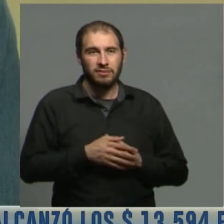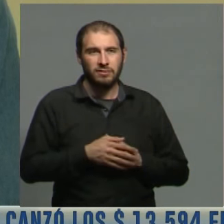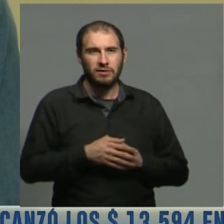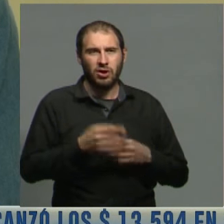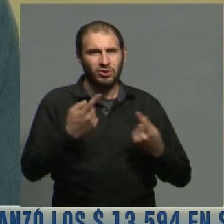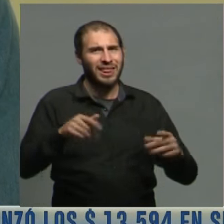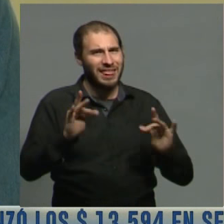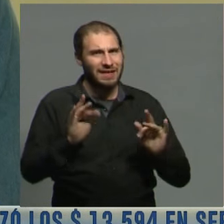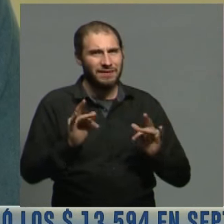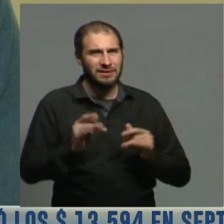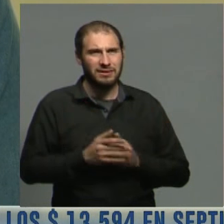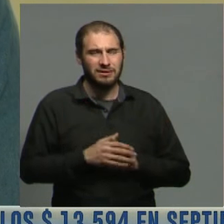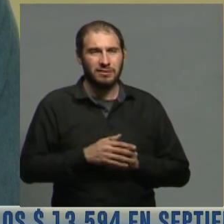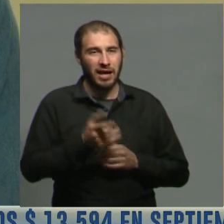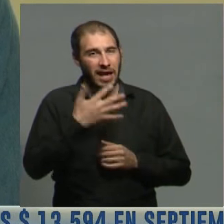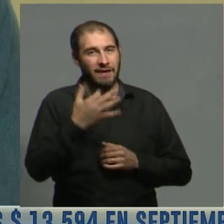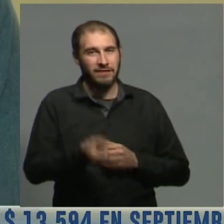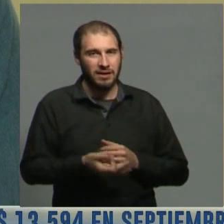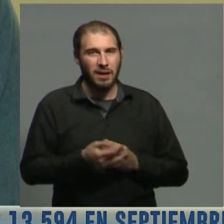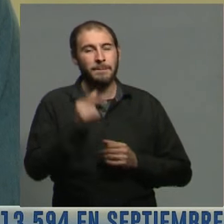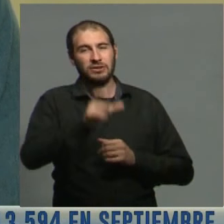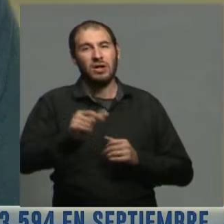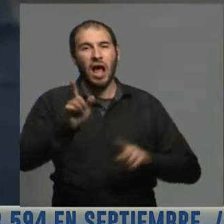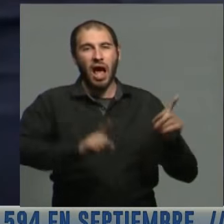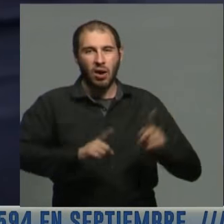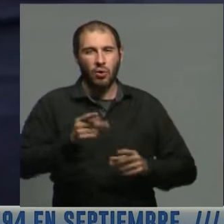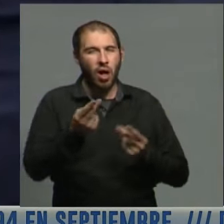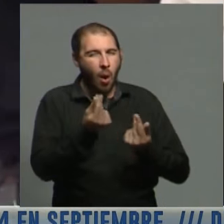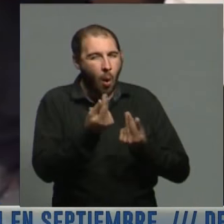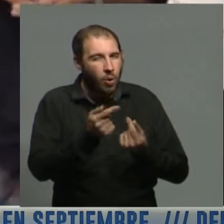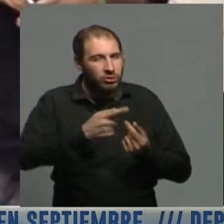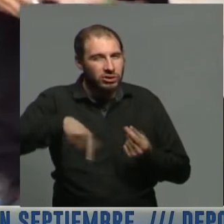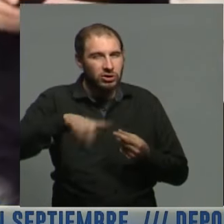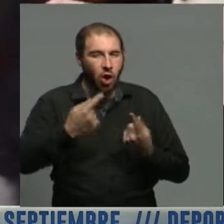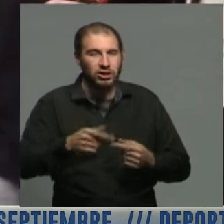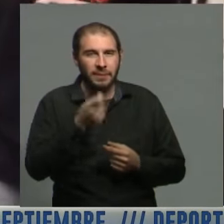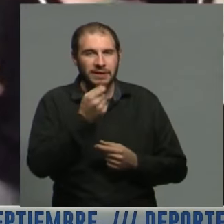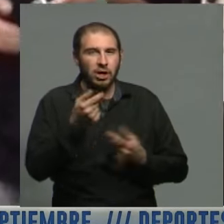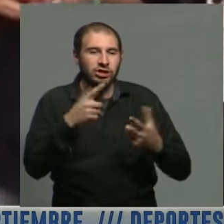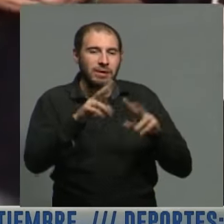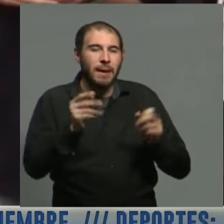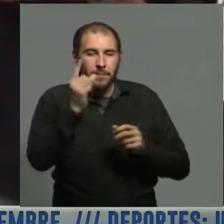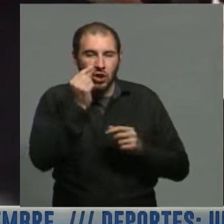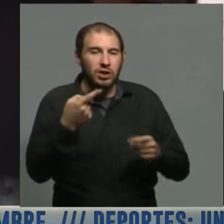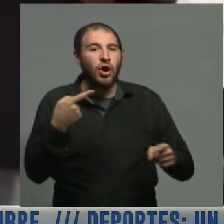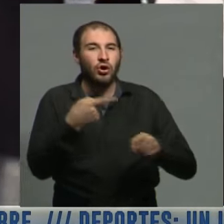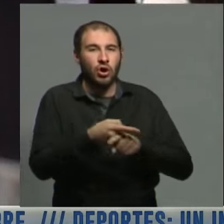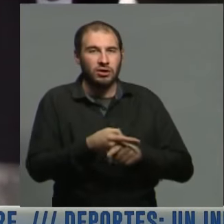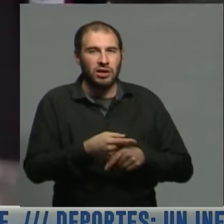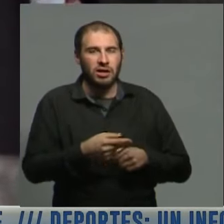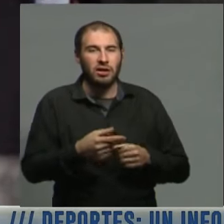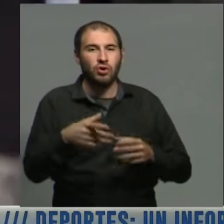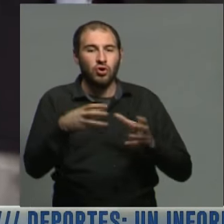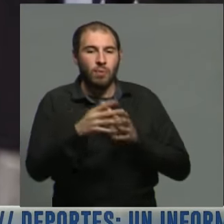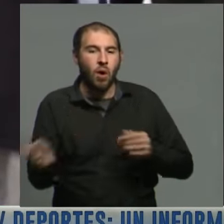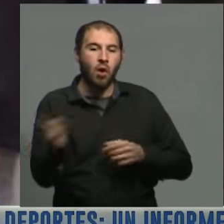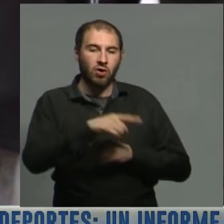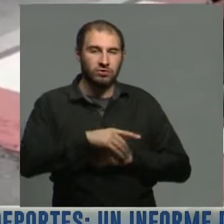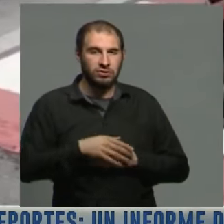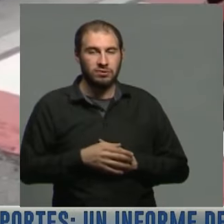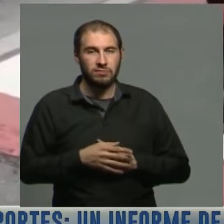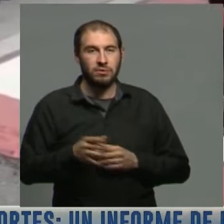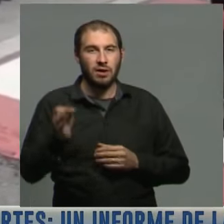sido complicada. Sí que es cierto que ha habido gente que ha querido utilizar la situación como arma política en contra del otro bando, en este